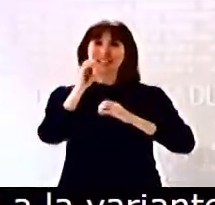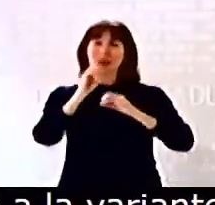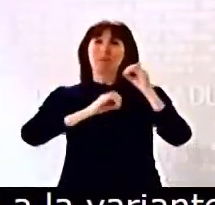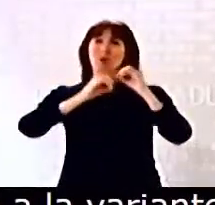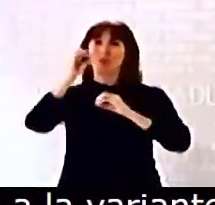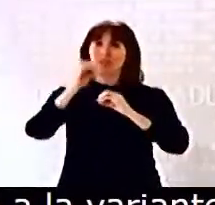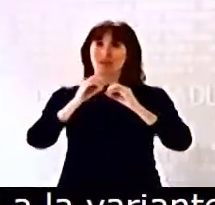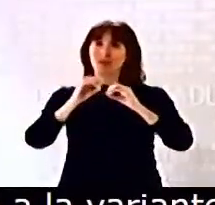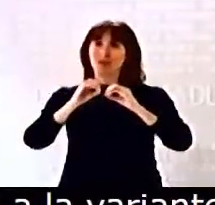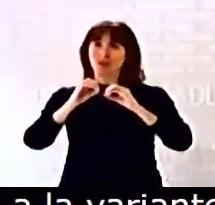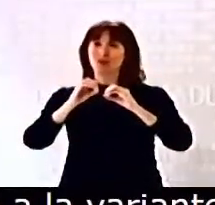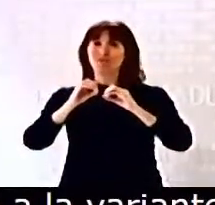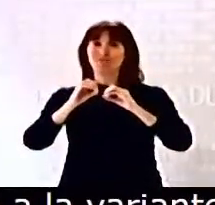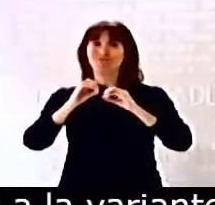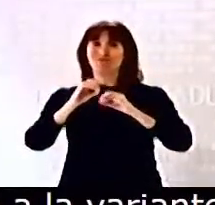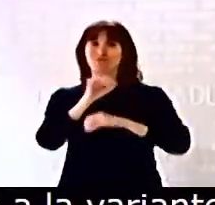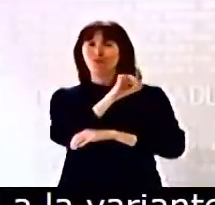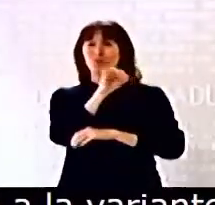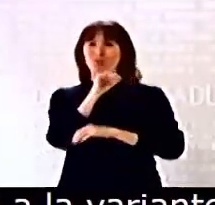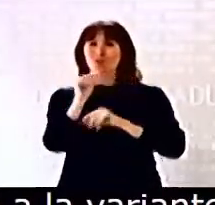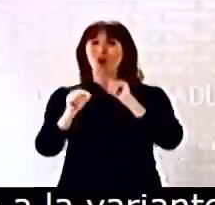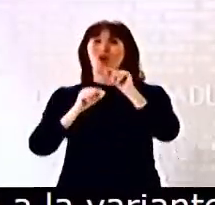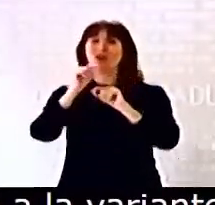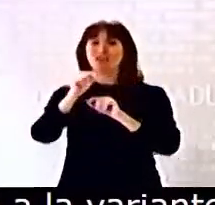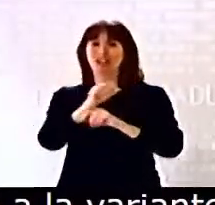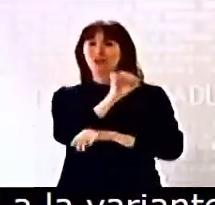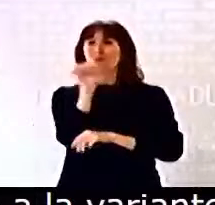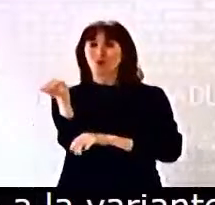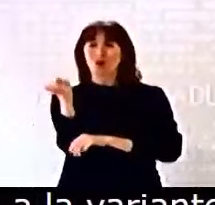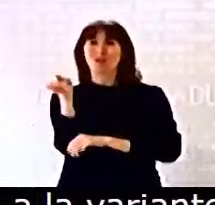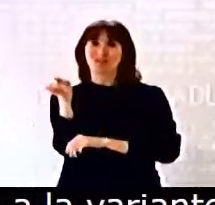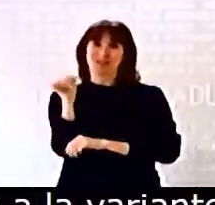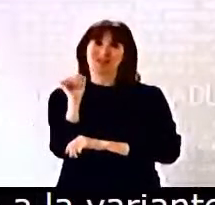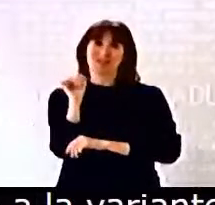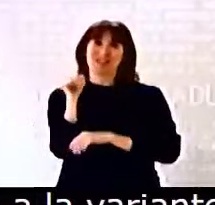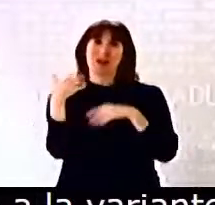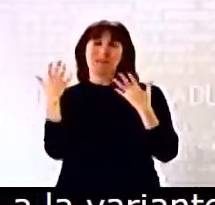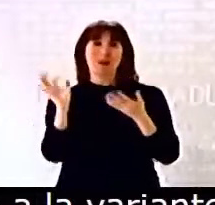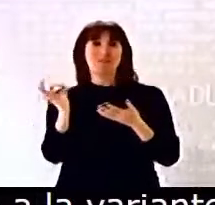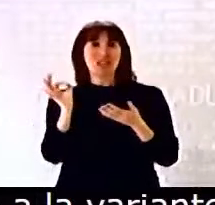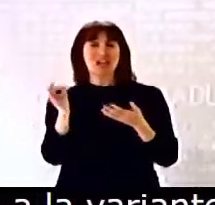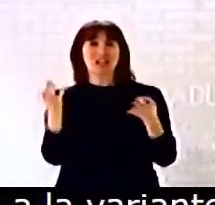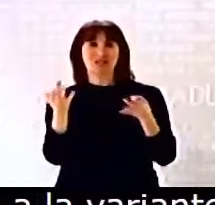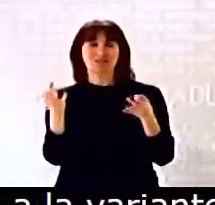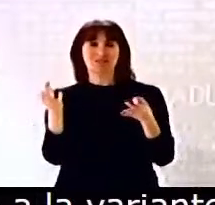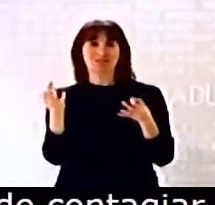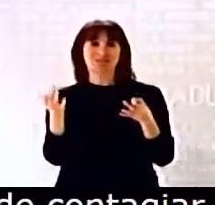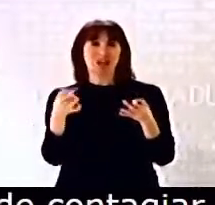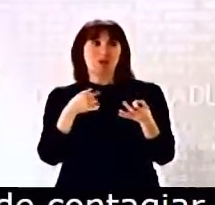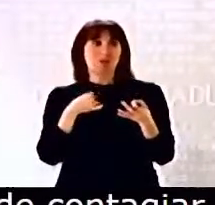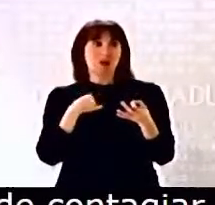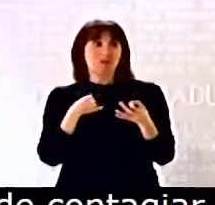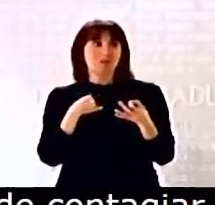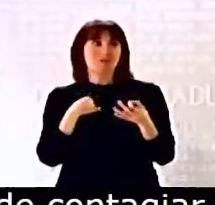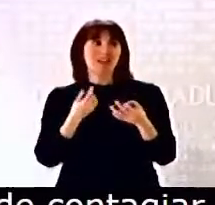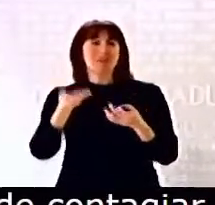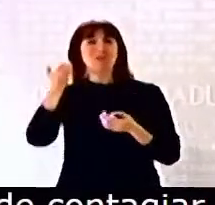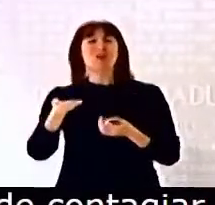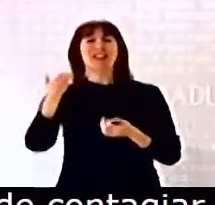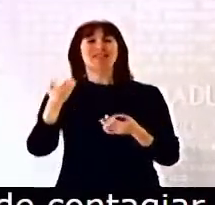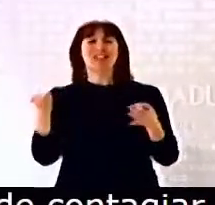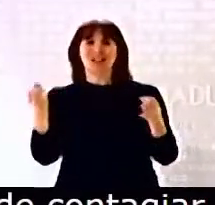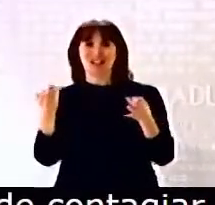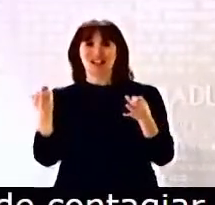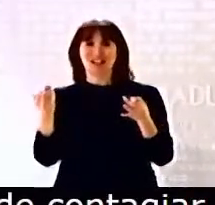más se puede contagiar esta variante. Pero lo cierto y verdad es que a mí lo que me importa es